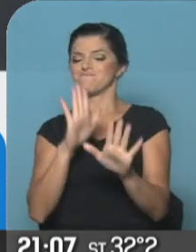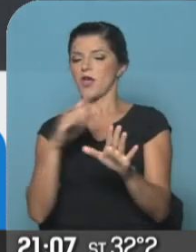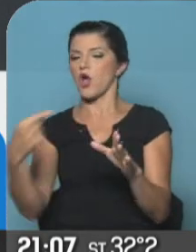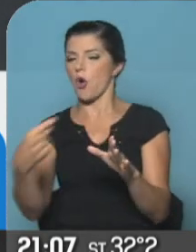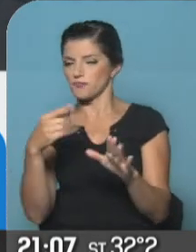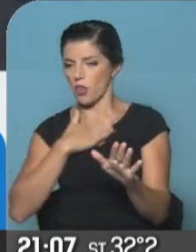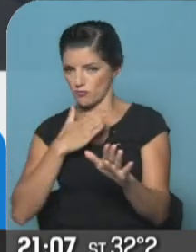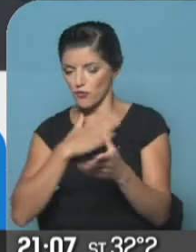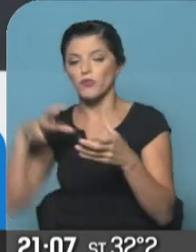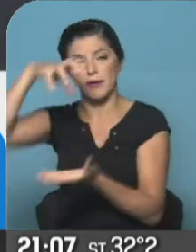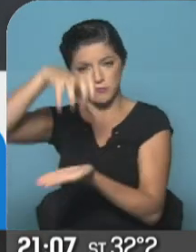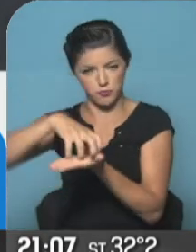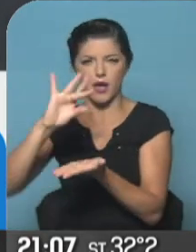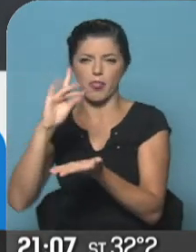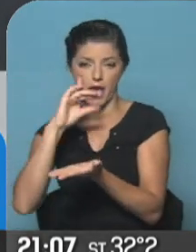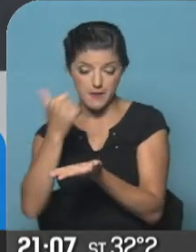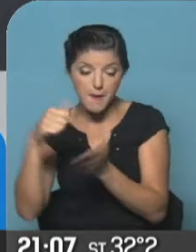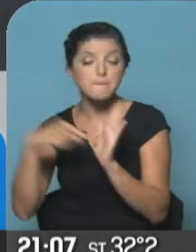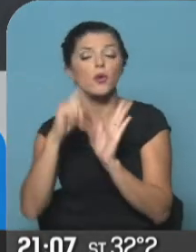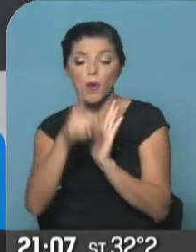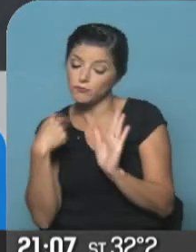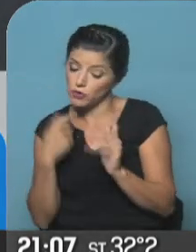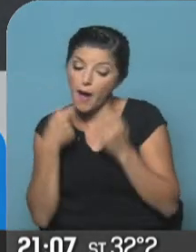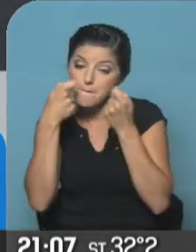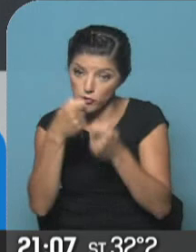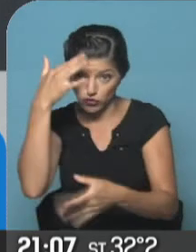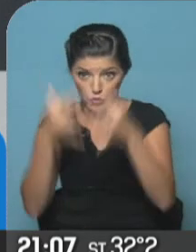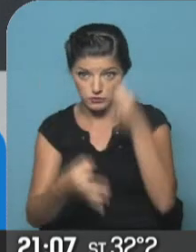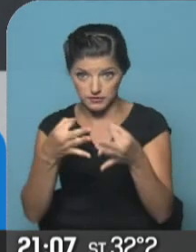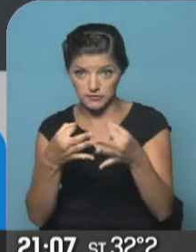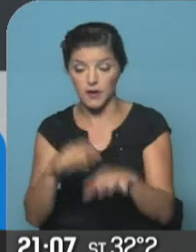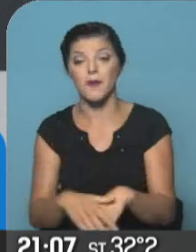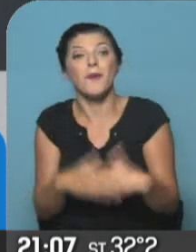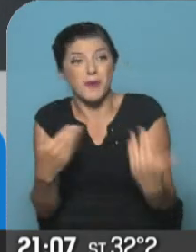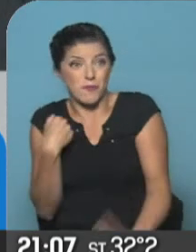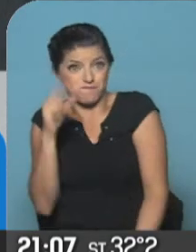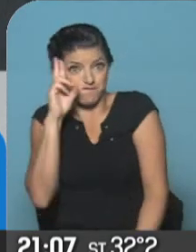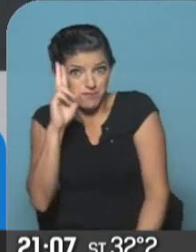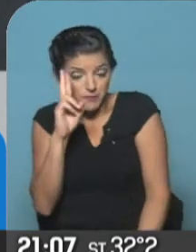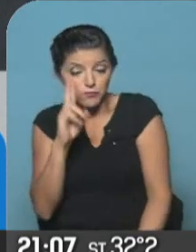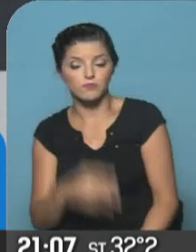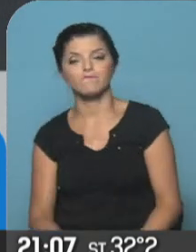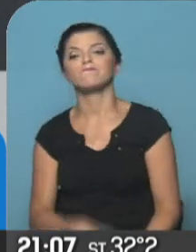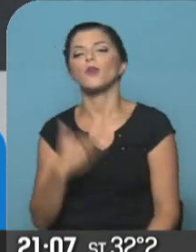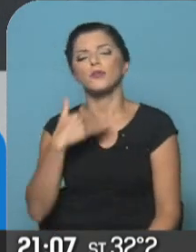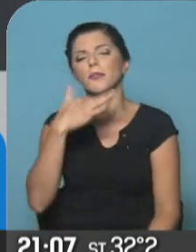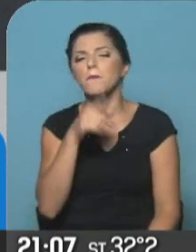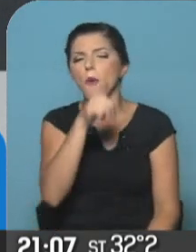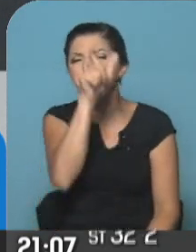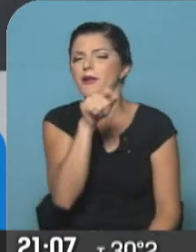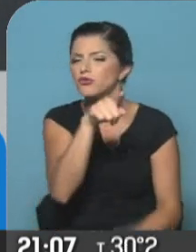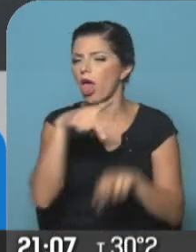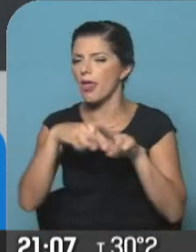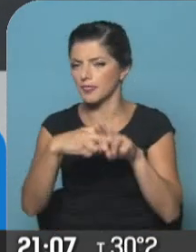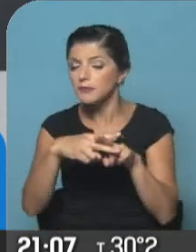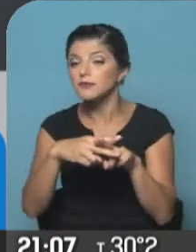mucho la justicia argentina y entendemos que seguramente Lagomarsino, habiendo sido la última persona que le entregó